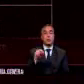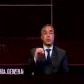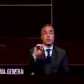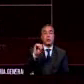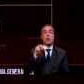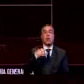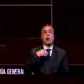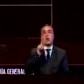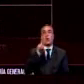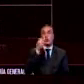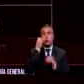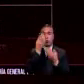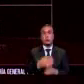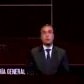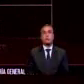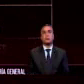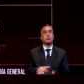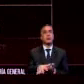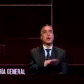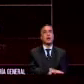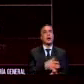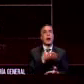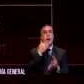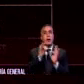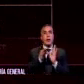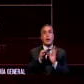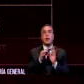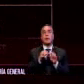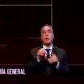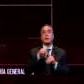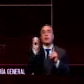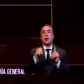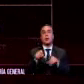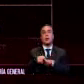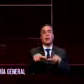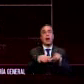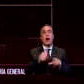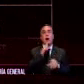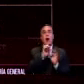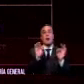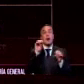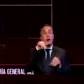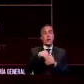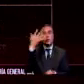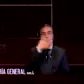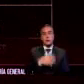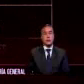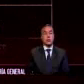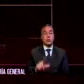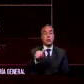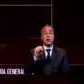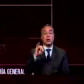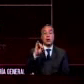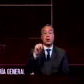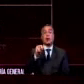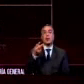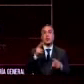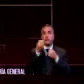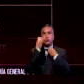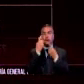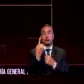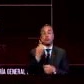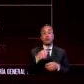2 informes, entre otras cosas por el proyecto de mejoramiento y ampliación del Sistema Regional de Agua Potable de Esmeraldas. Lenin Mera también de Unes con 1 informe